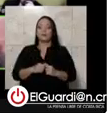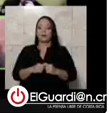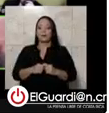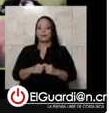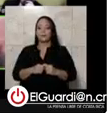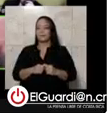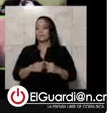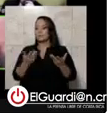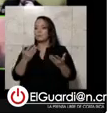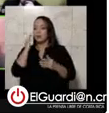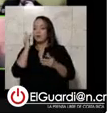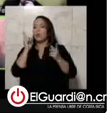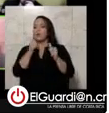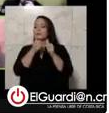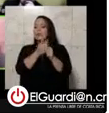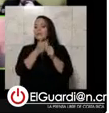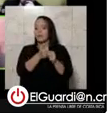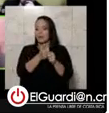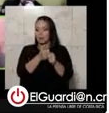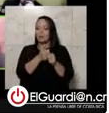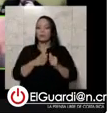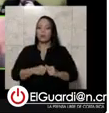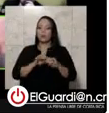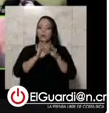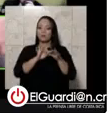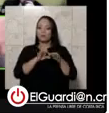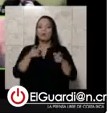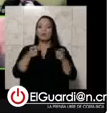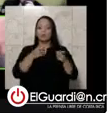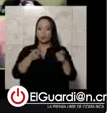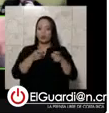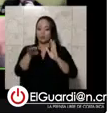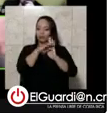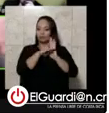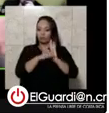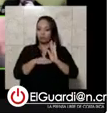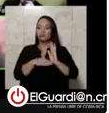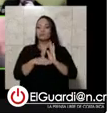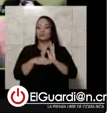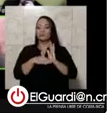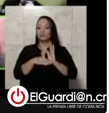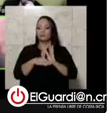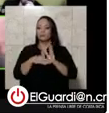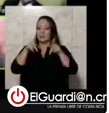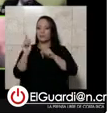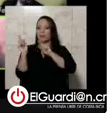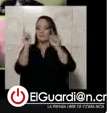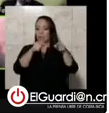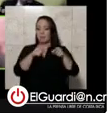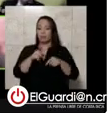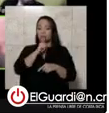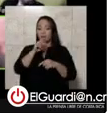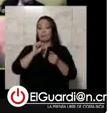sé cuál sería el seguimiento respecto al control que se vaya a tener de la participación como tal, porque si se